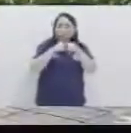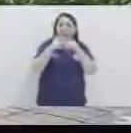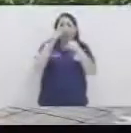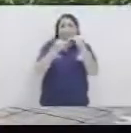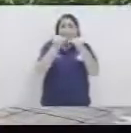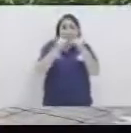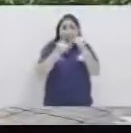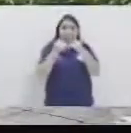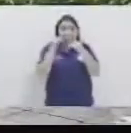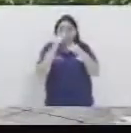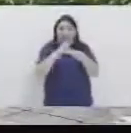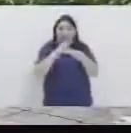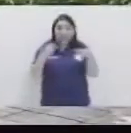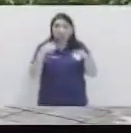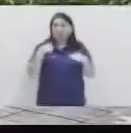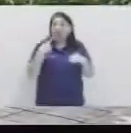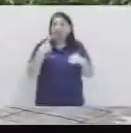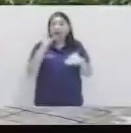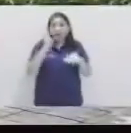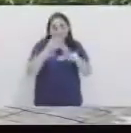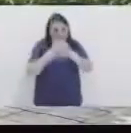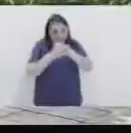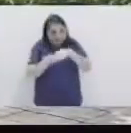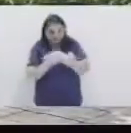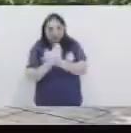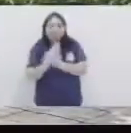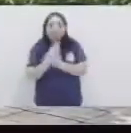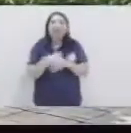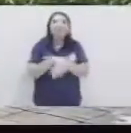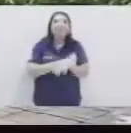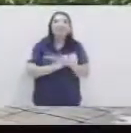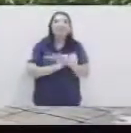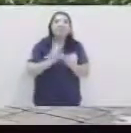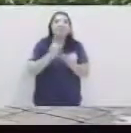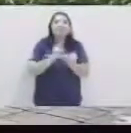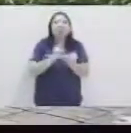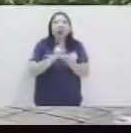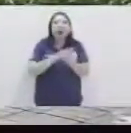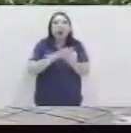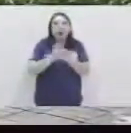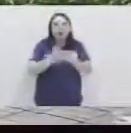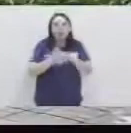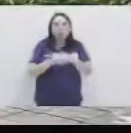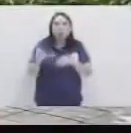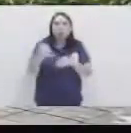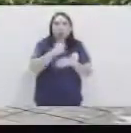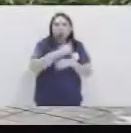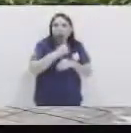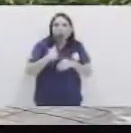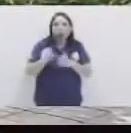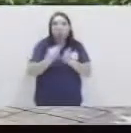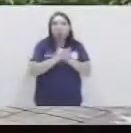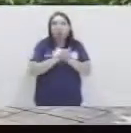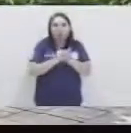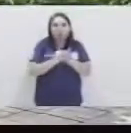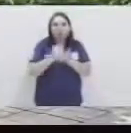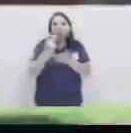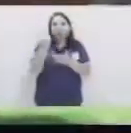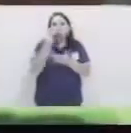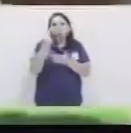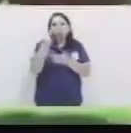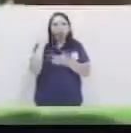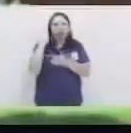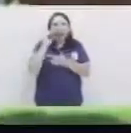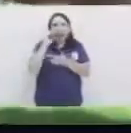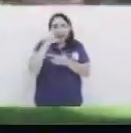si es necesario, mantener nuestras manos limpias, con agua y jabón, pero si no hay en casa,